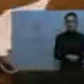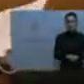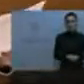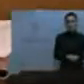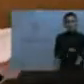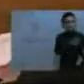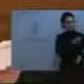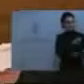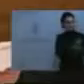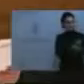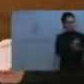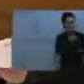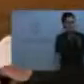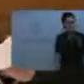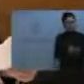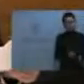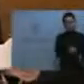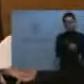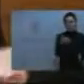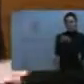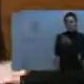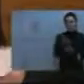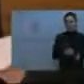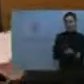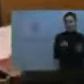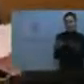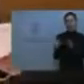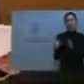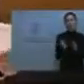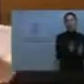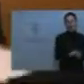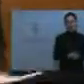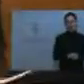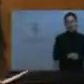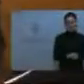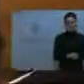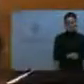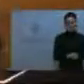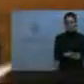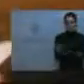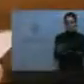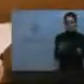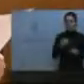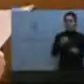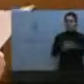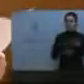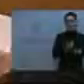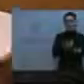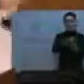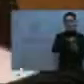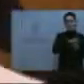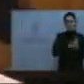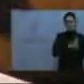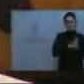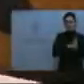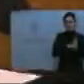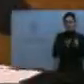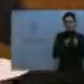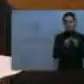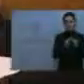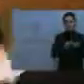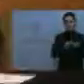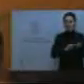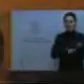señor consejero, que poner orden, tiene que arreglar los procedimientos, tiene que arreglar los protocolos y que